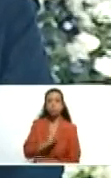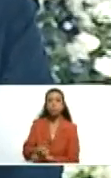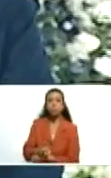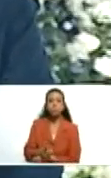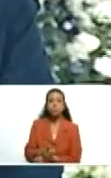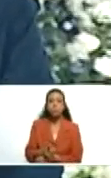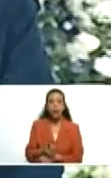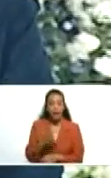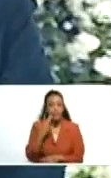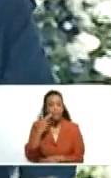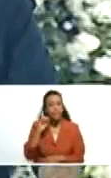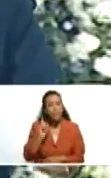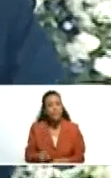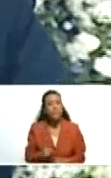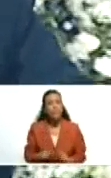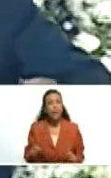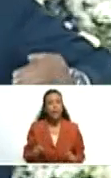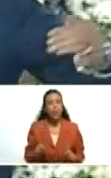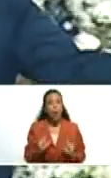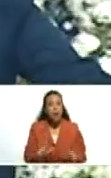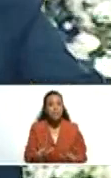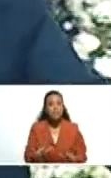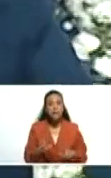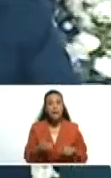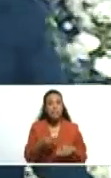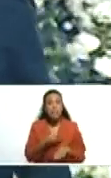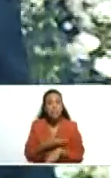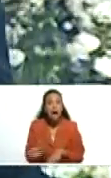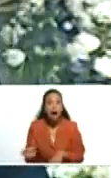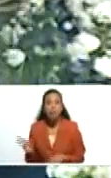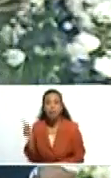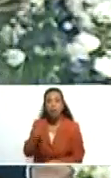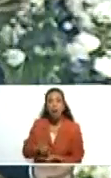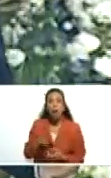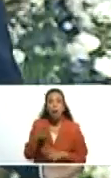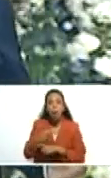Pero también, así como llegamos tarde al siglo XX,